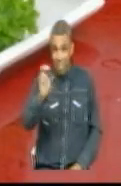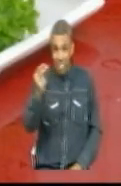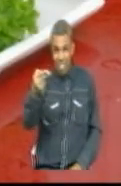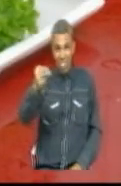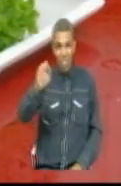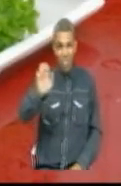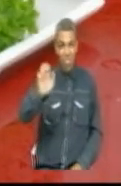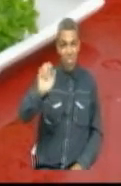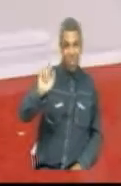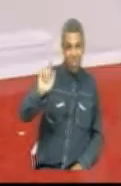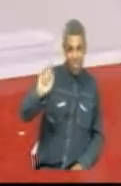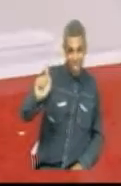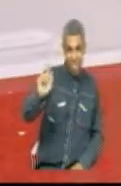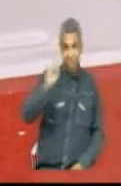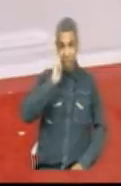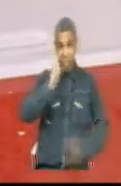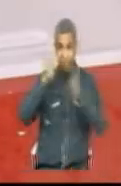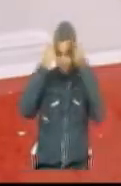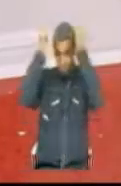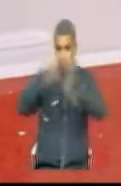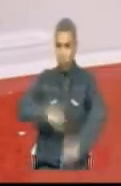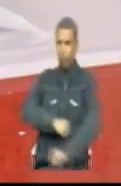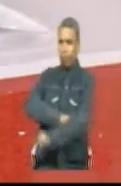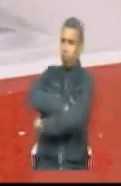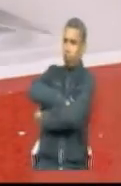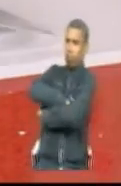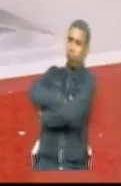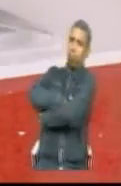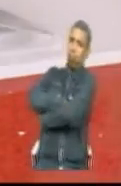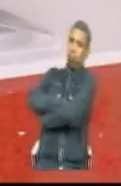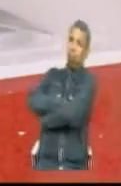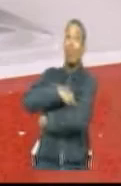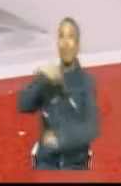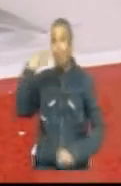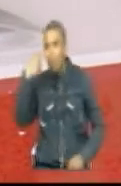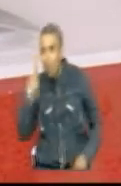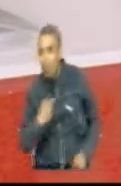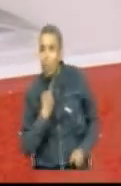el programa de todos los días